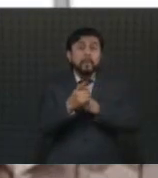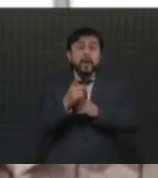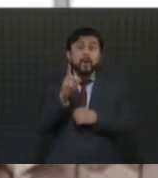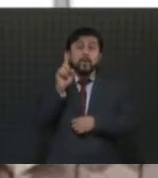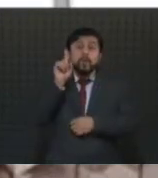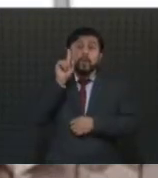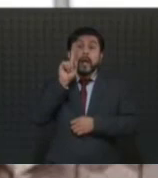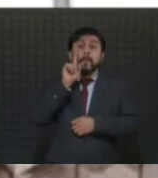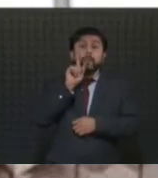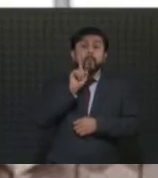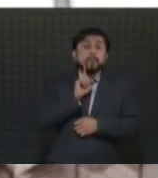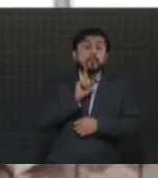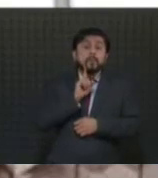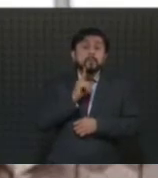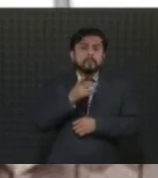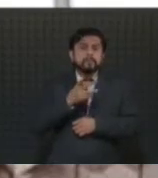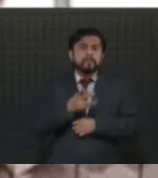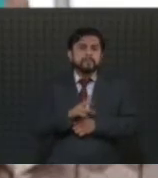el crecimiento,